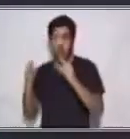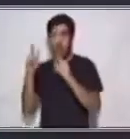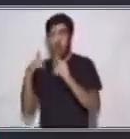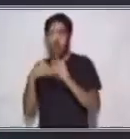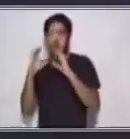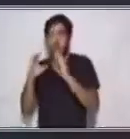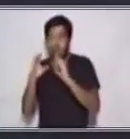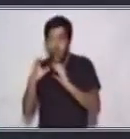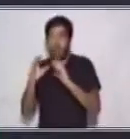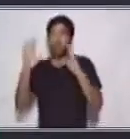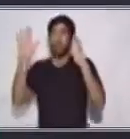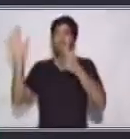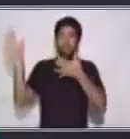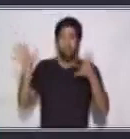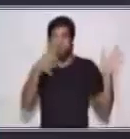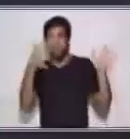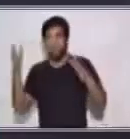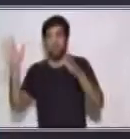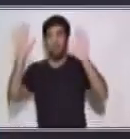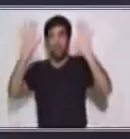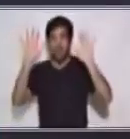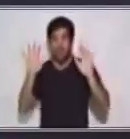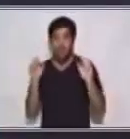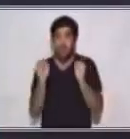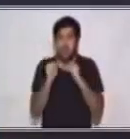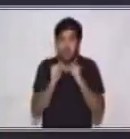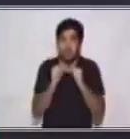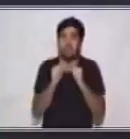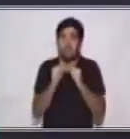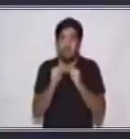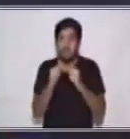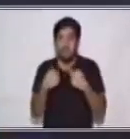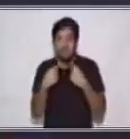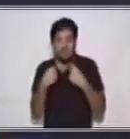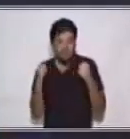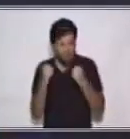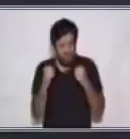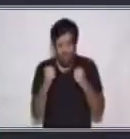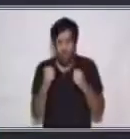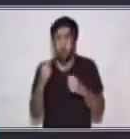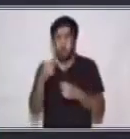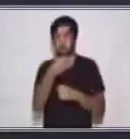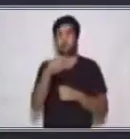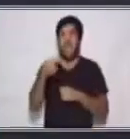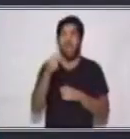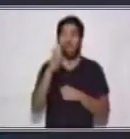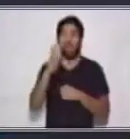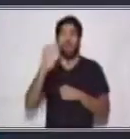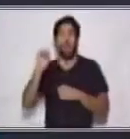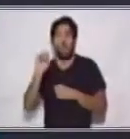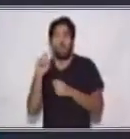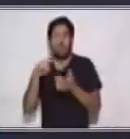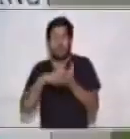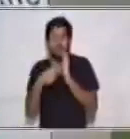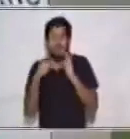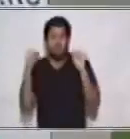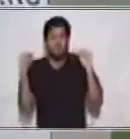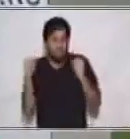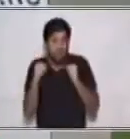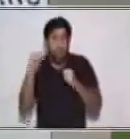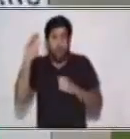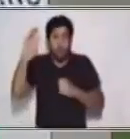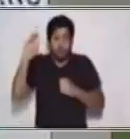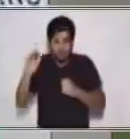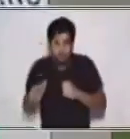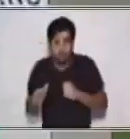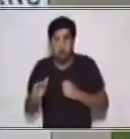y nieve. Imaginamos que Fernando sufre cuando soporta un clima de menos 40 grados centígrados. Durante su